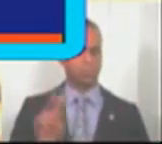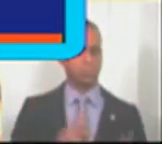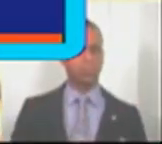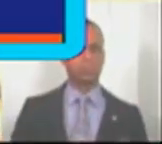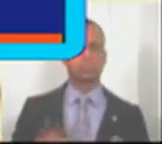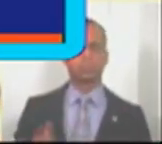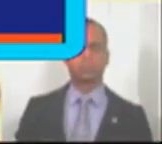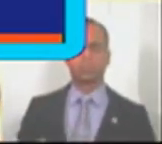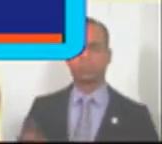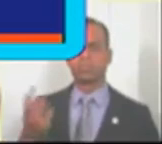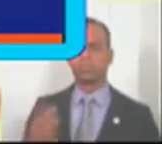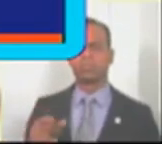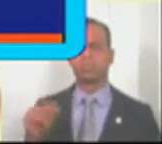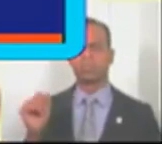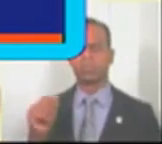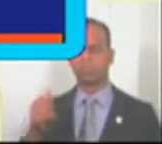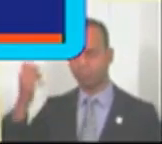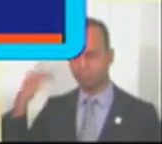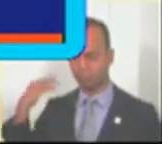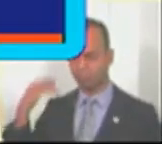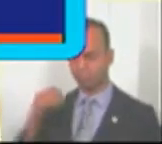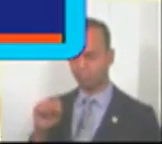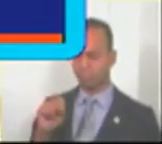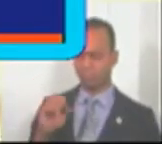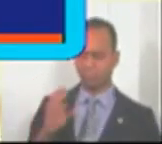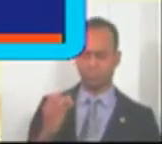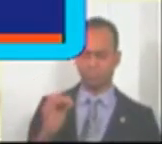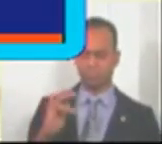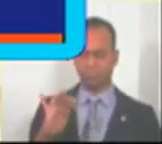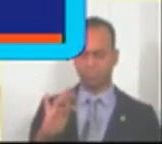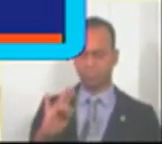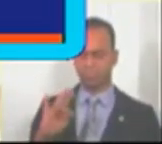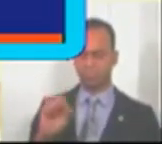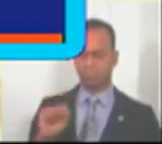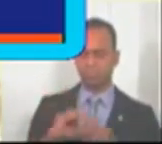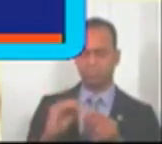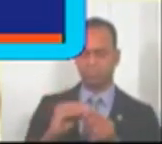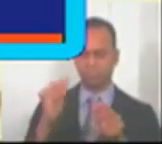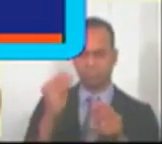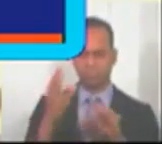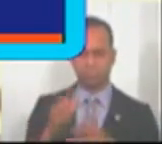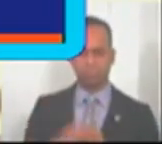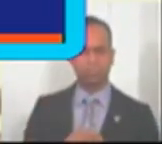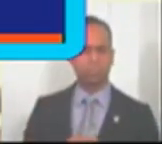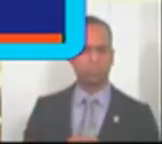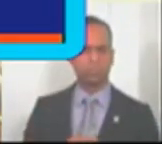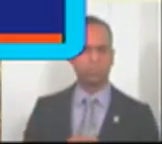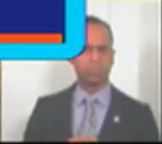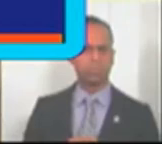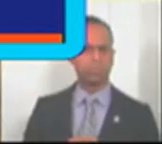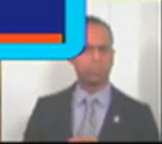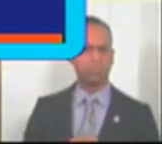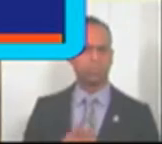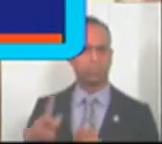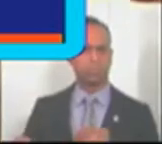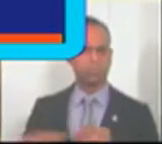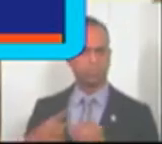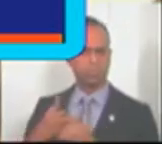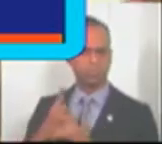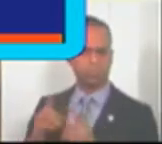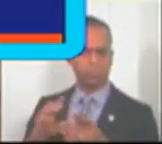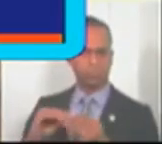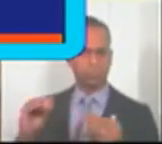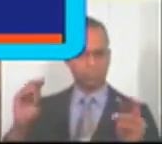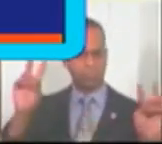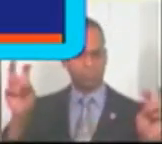recuerdo una frase de Sócrates, no es de ayer, ni de antes de ayer. Es de los clásicos. Refiriéndose a la democracia ateniense